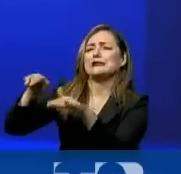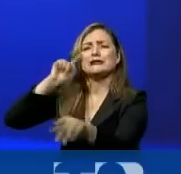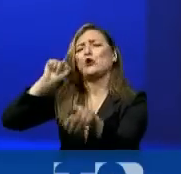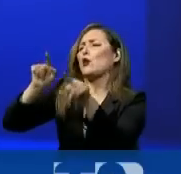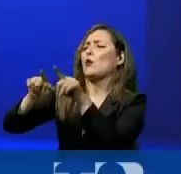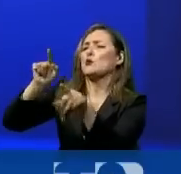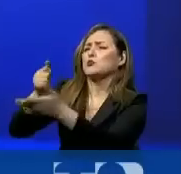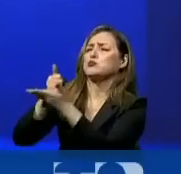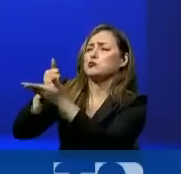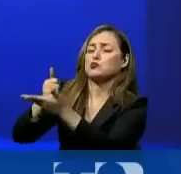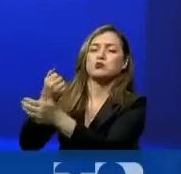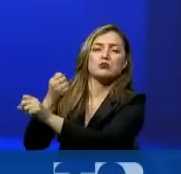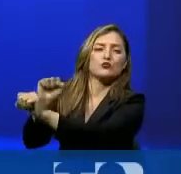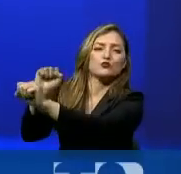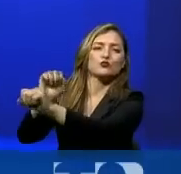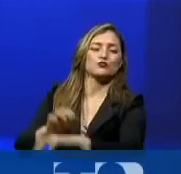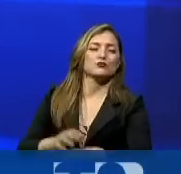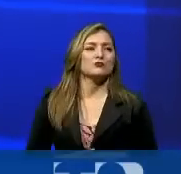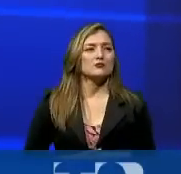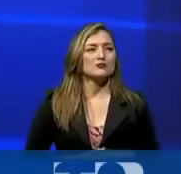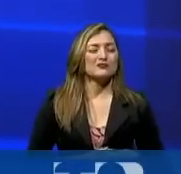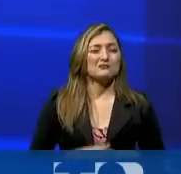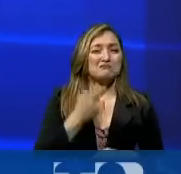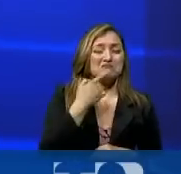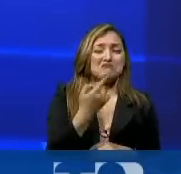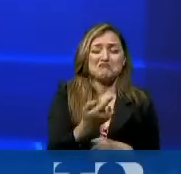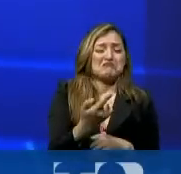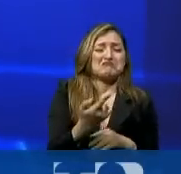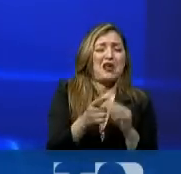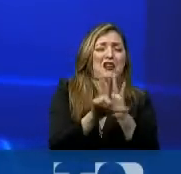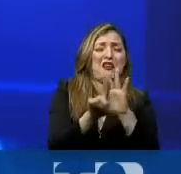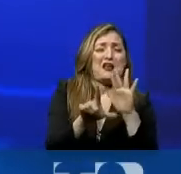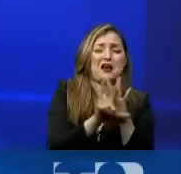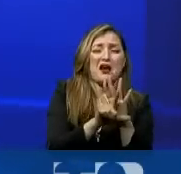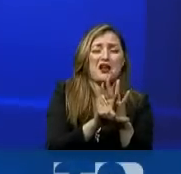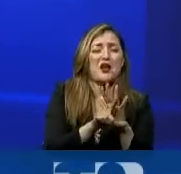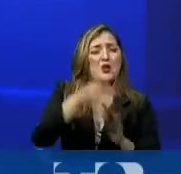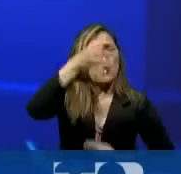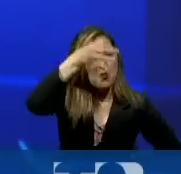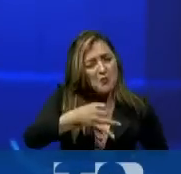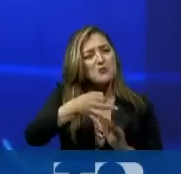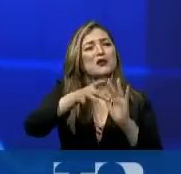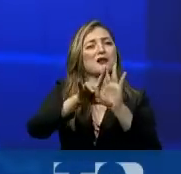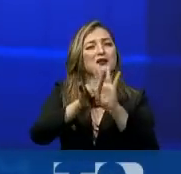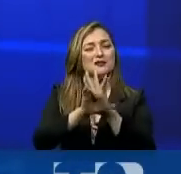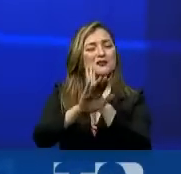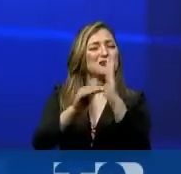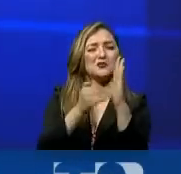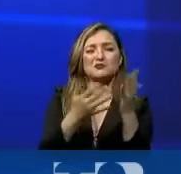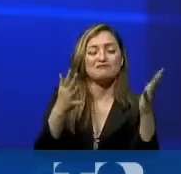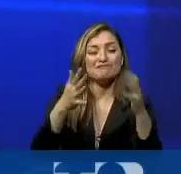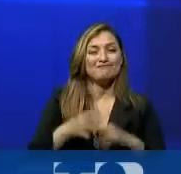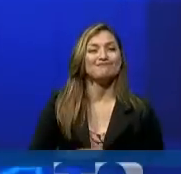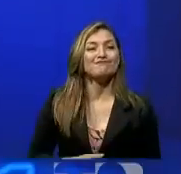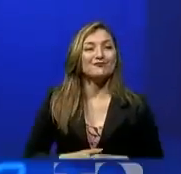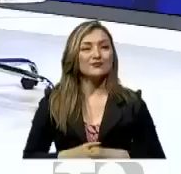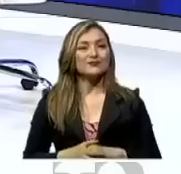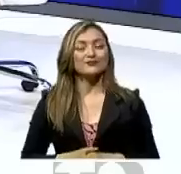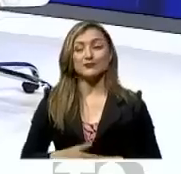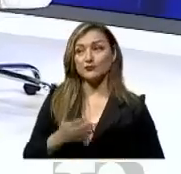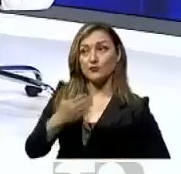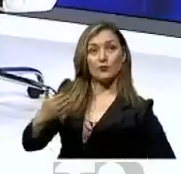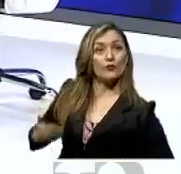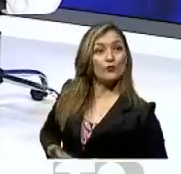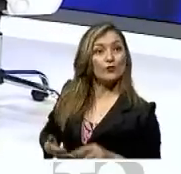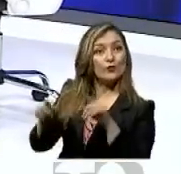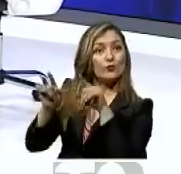jurisprudencialmente la Corte Constitucional ha establecido de que no existe acción de incumplimiento en el tema de medidas cautelares. Solo antes de pasar con Liz, presidente,